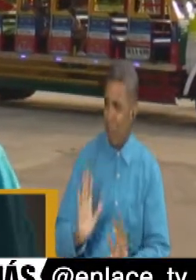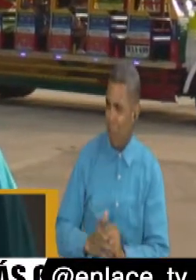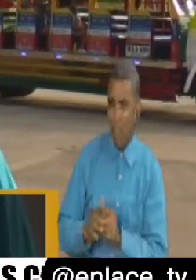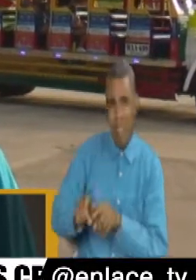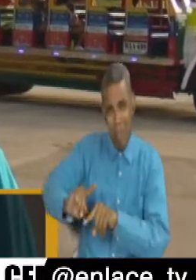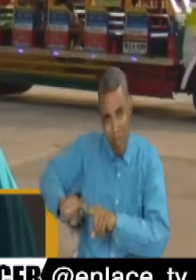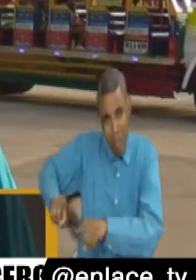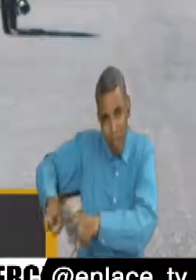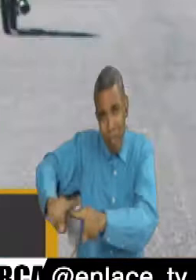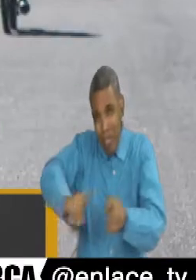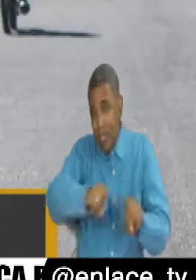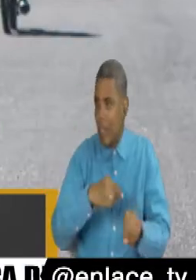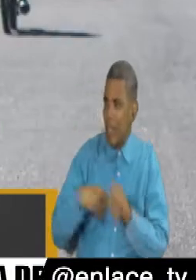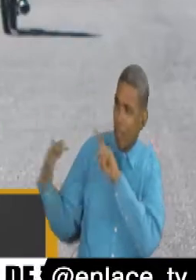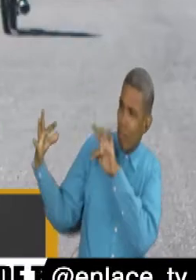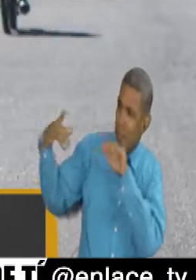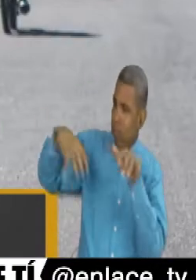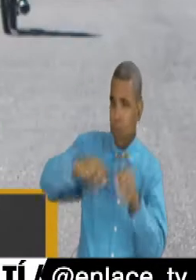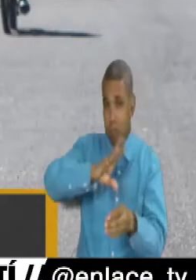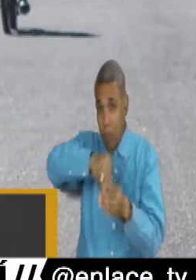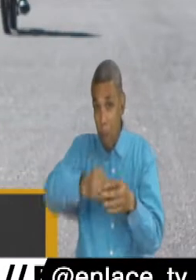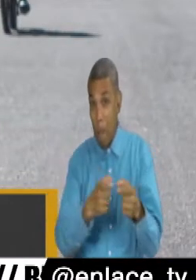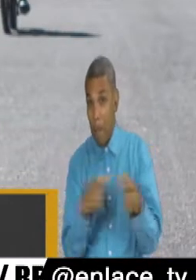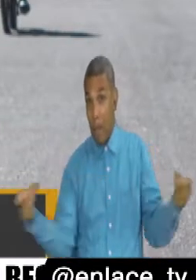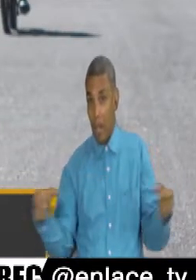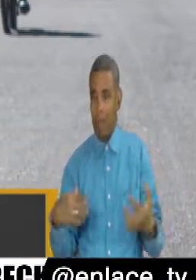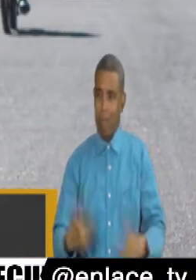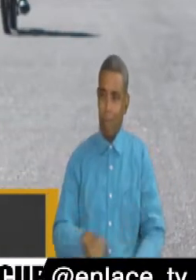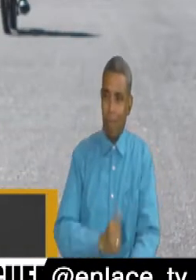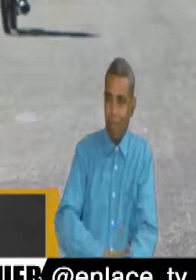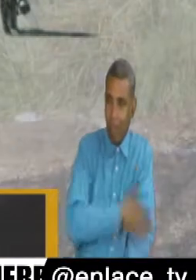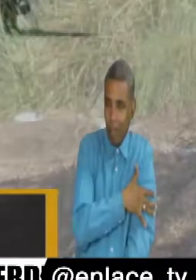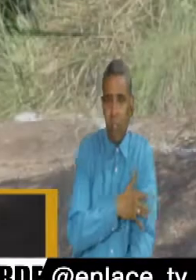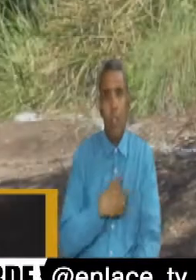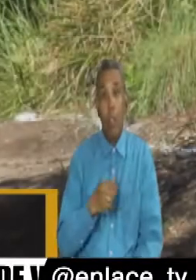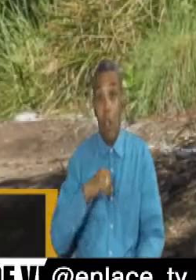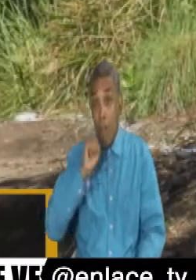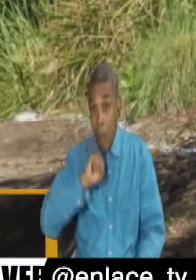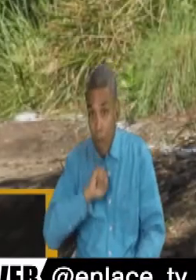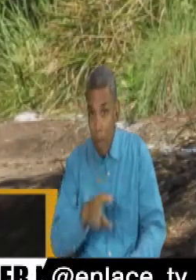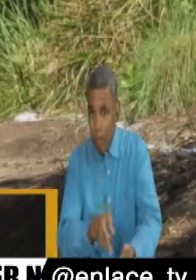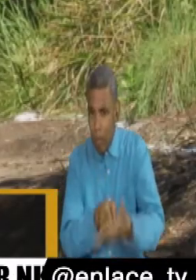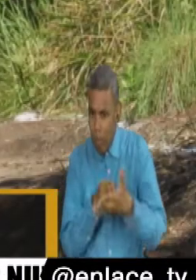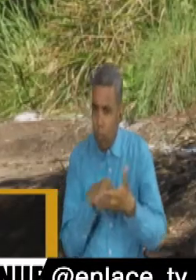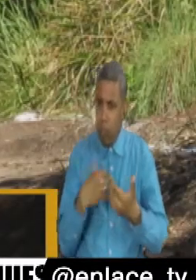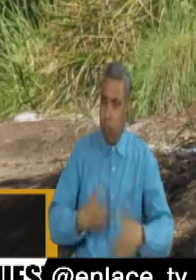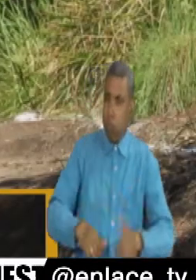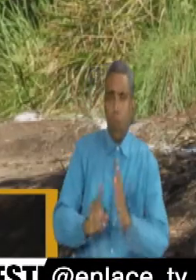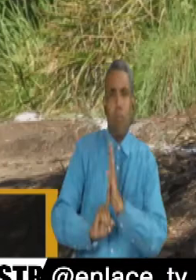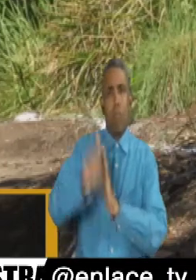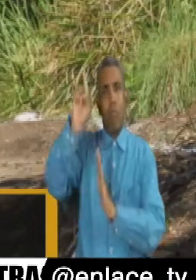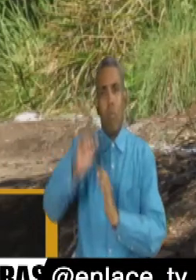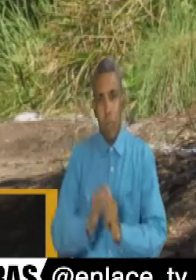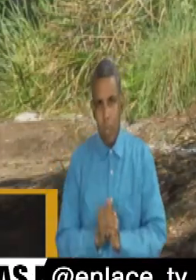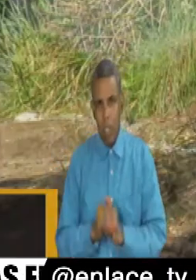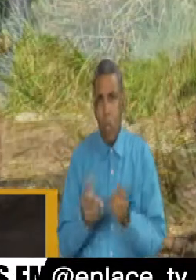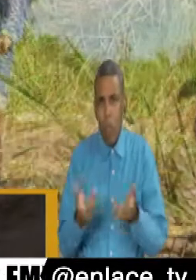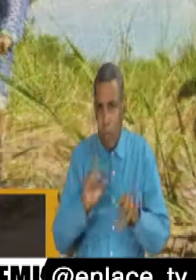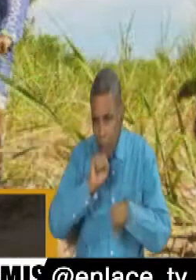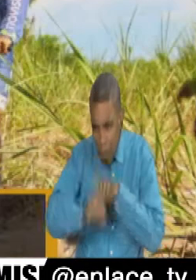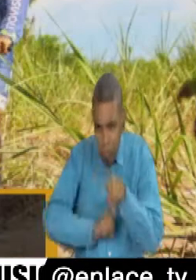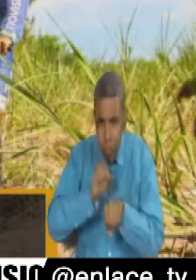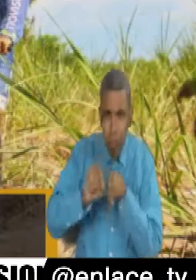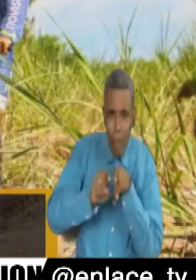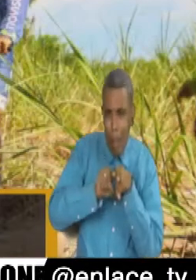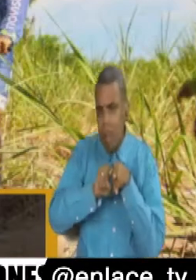municipios de Santander. Barranca Bermeja demostró su gran potencial en esta disciplina deportiva porque logró ubicarse en los primeros puestos, quedándose